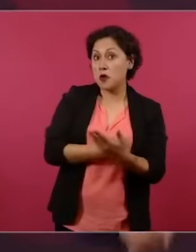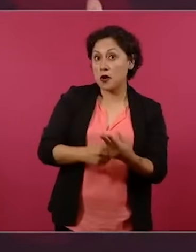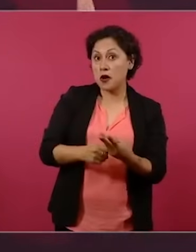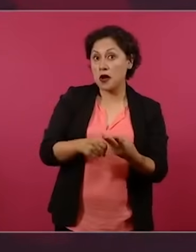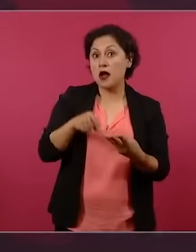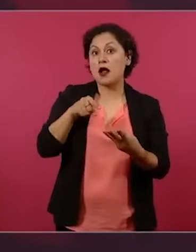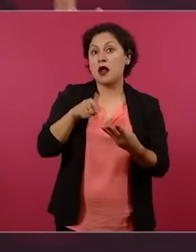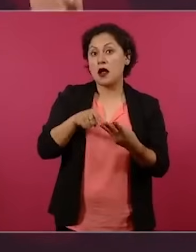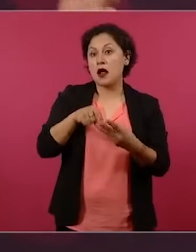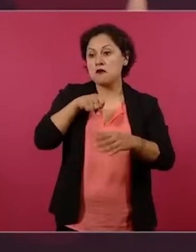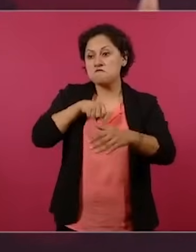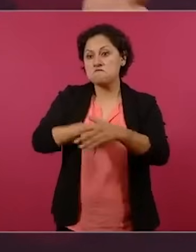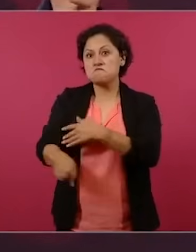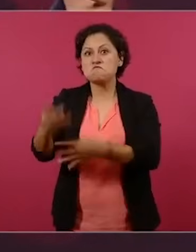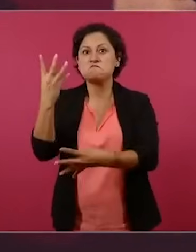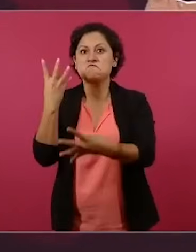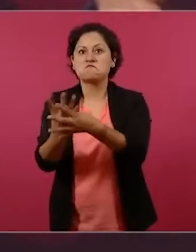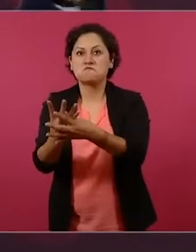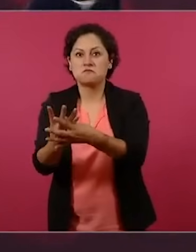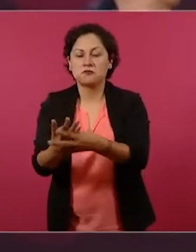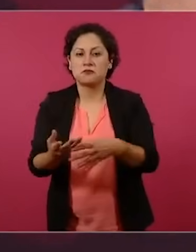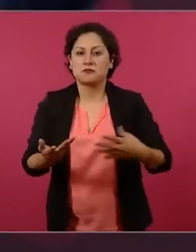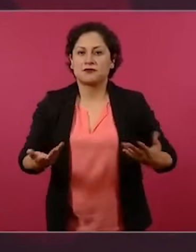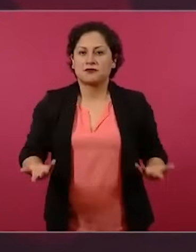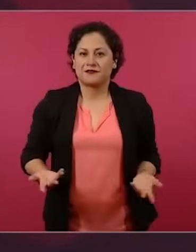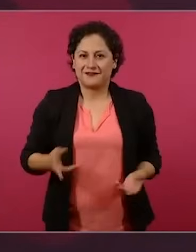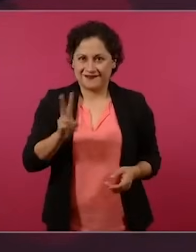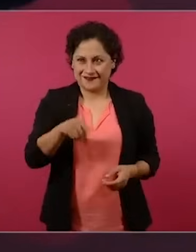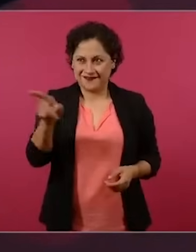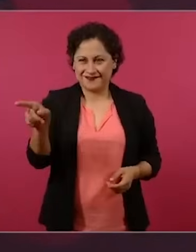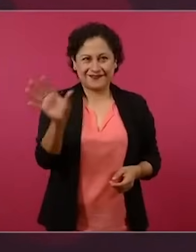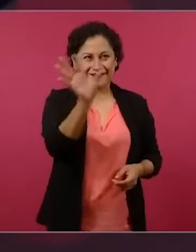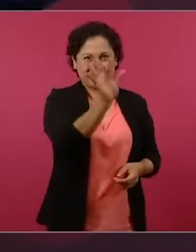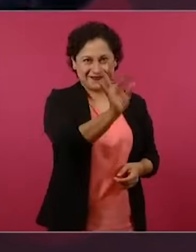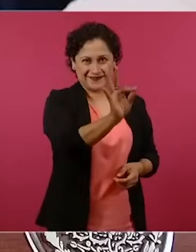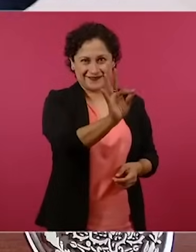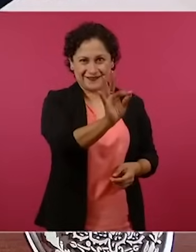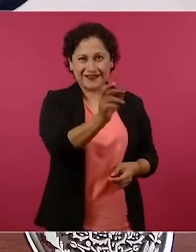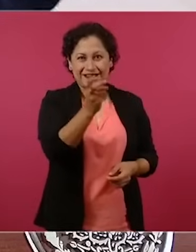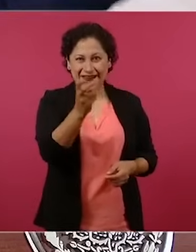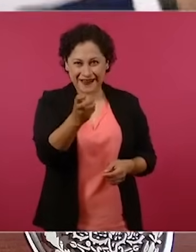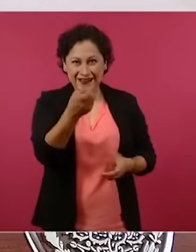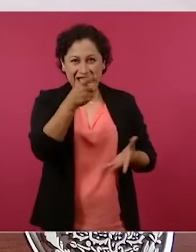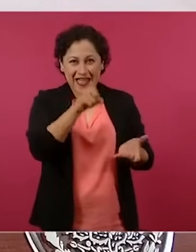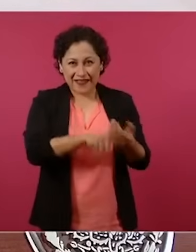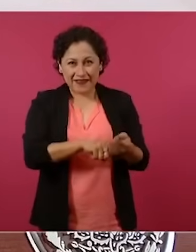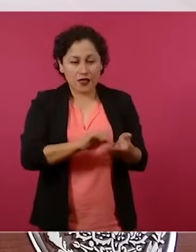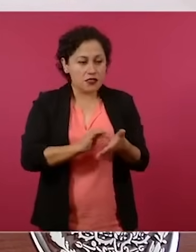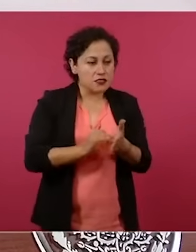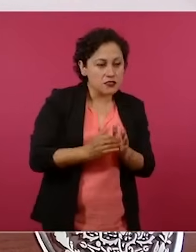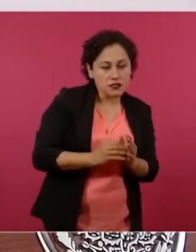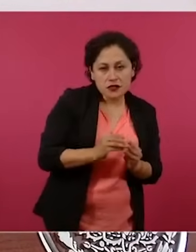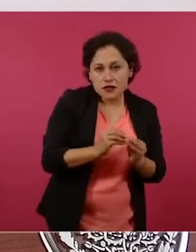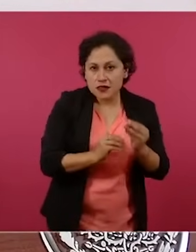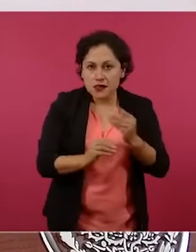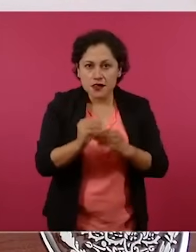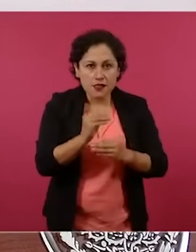Pues todo eso, ¿no?, como parte de la intriga, así como se dan las intrigas,